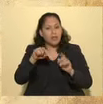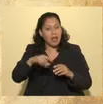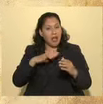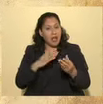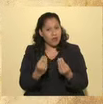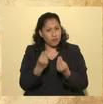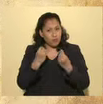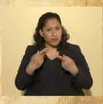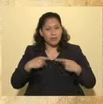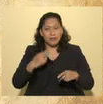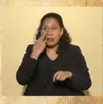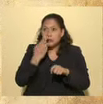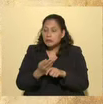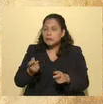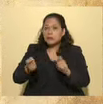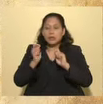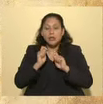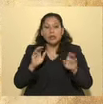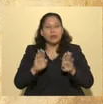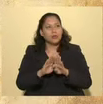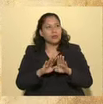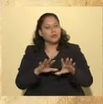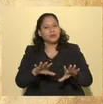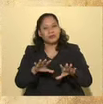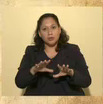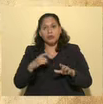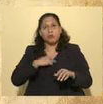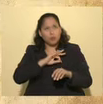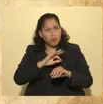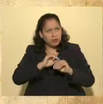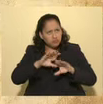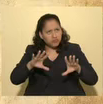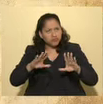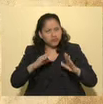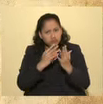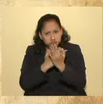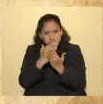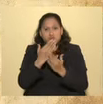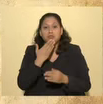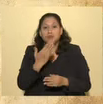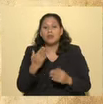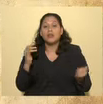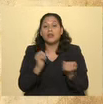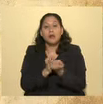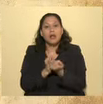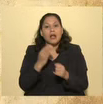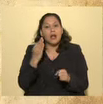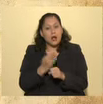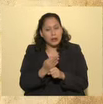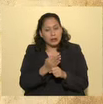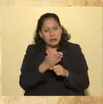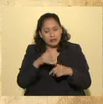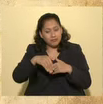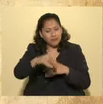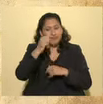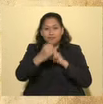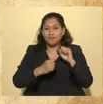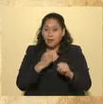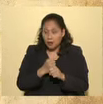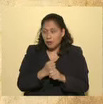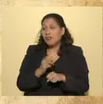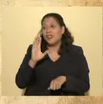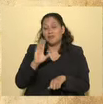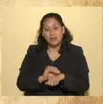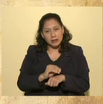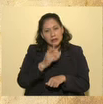que tienes a tu cargo, por el gran impacto que puedes generar, y sobre todo en estos momentos, en estas décadas, si me permites,